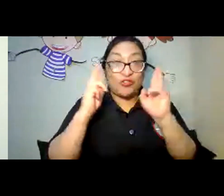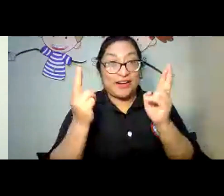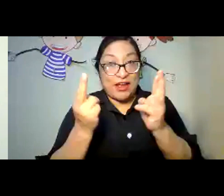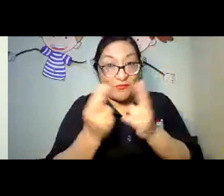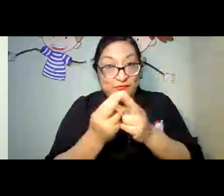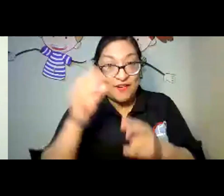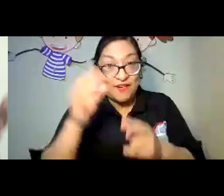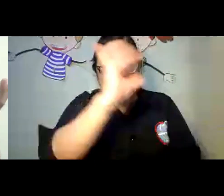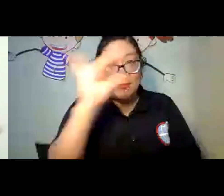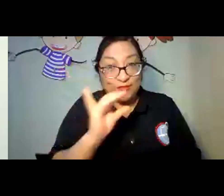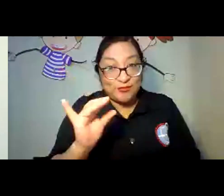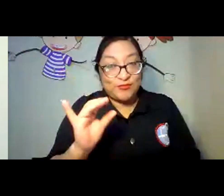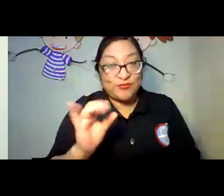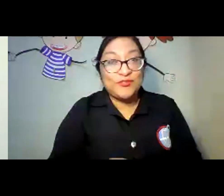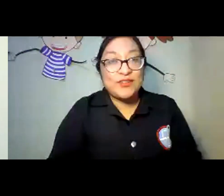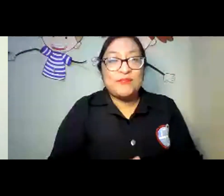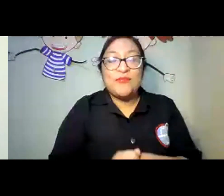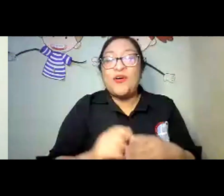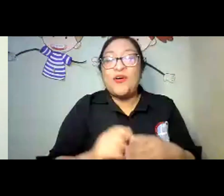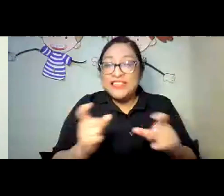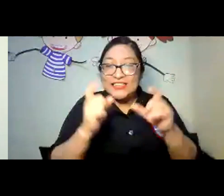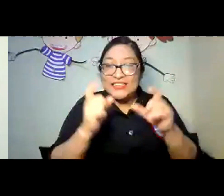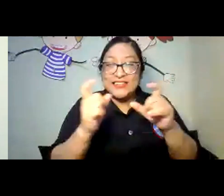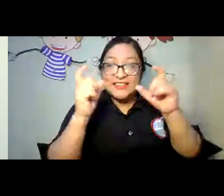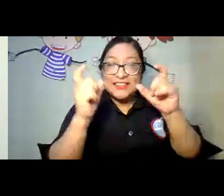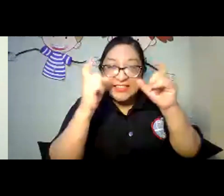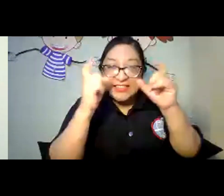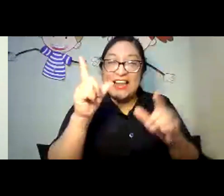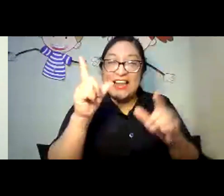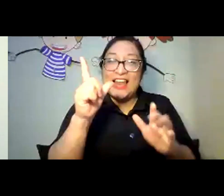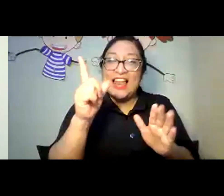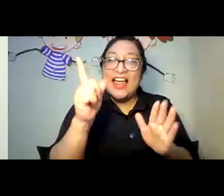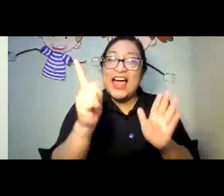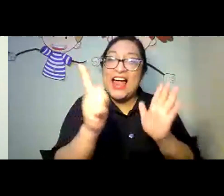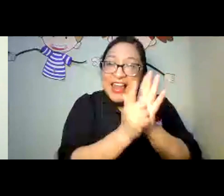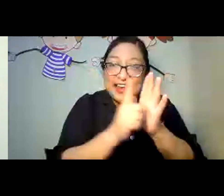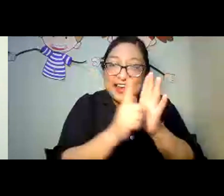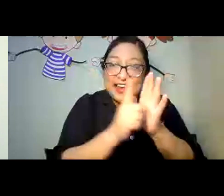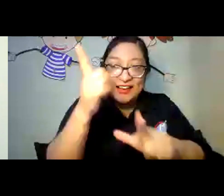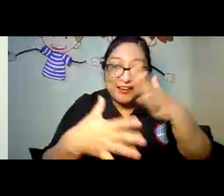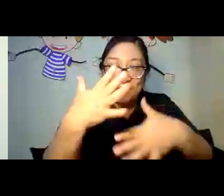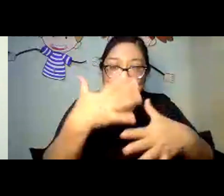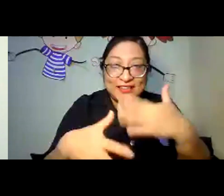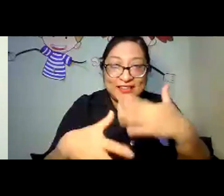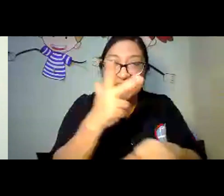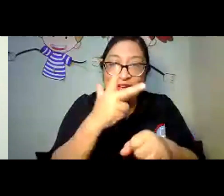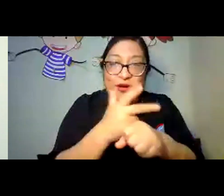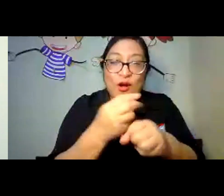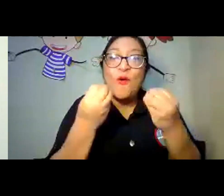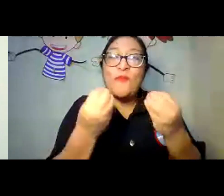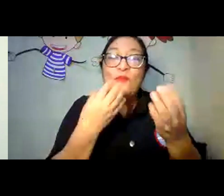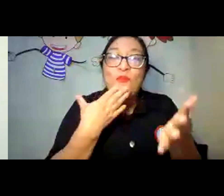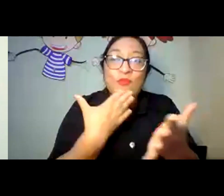plataforma de Zoom, conmemorando la Ley de Lengua de Señas de Guatemala. Muy agradecidos con todos